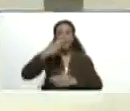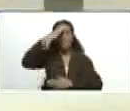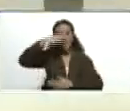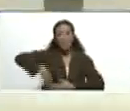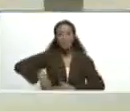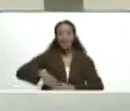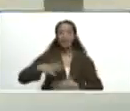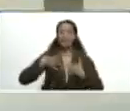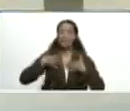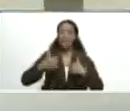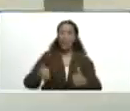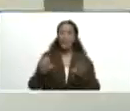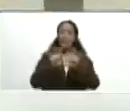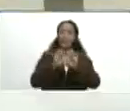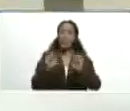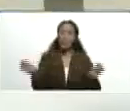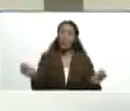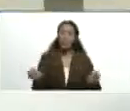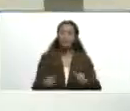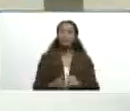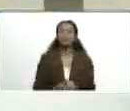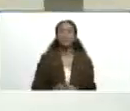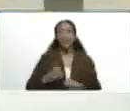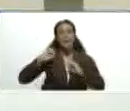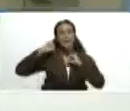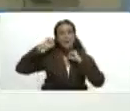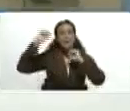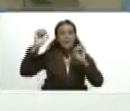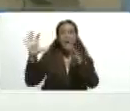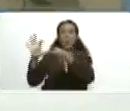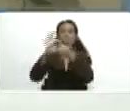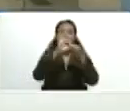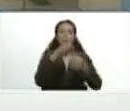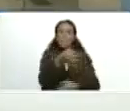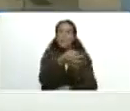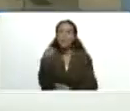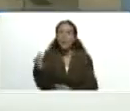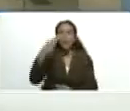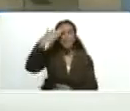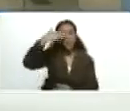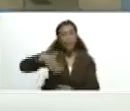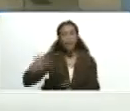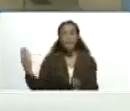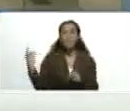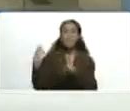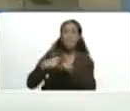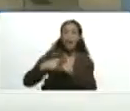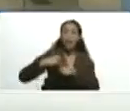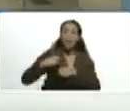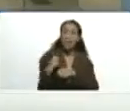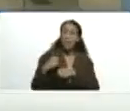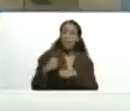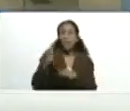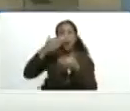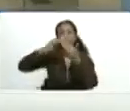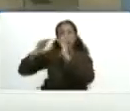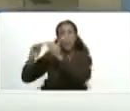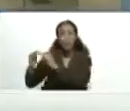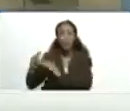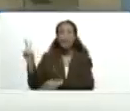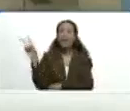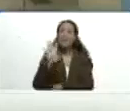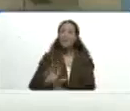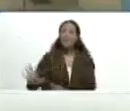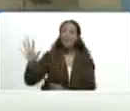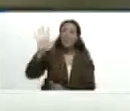de salud y de educación! ¡Que viva la unión perfecta cívico-militar policial! ¡Que viva